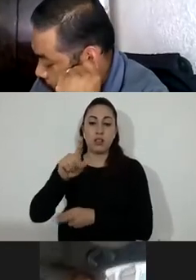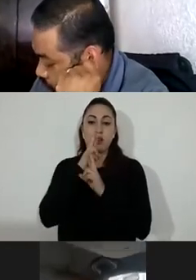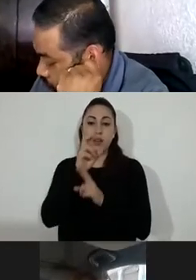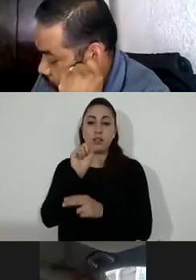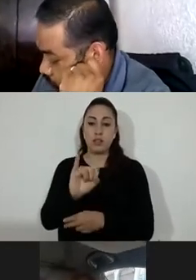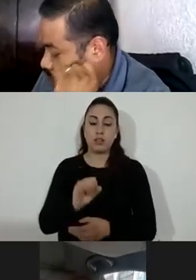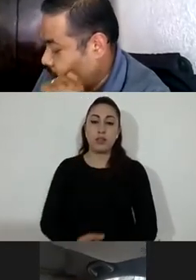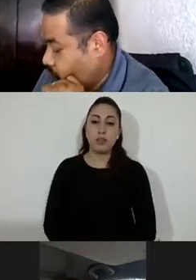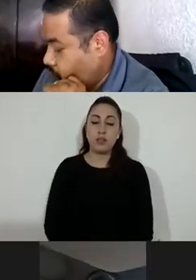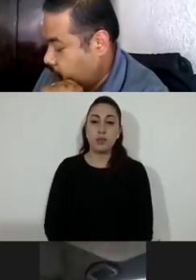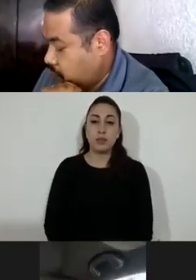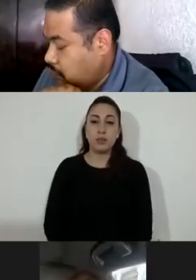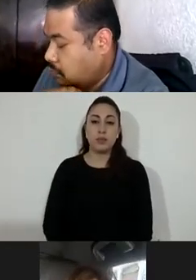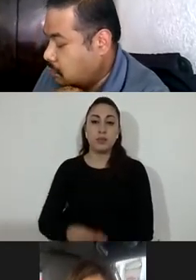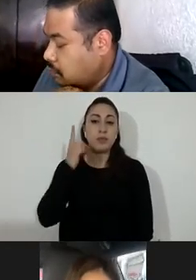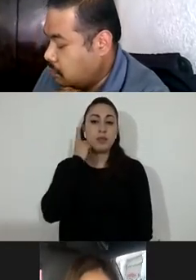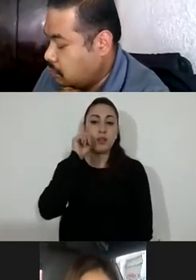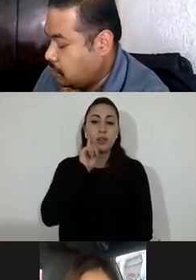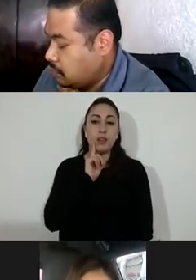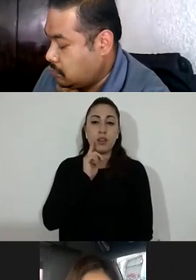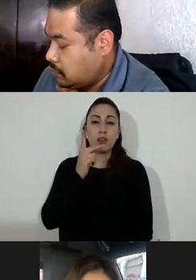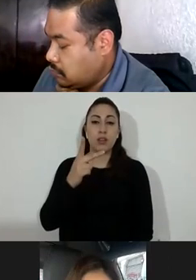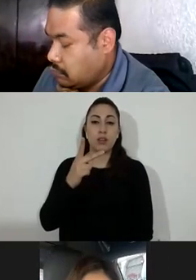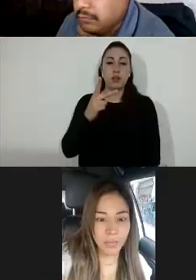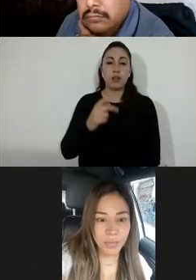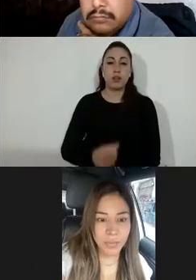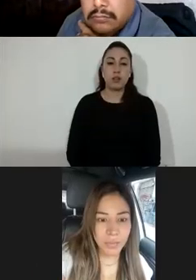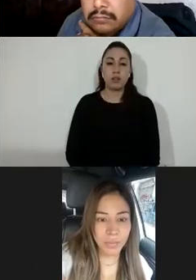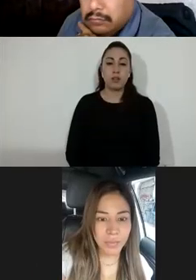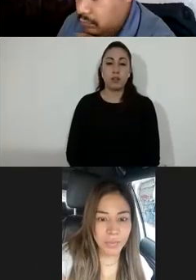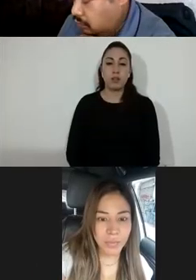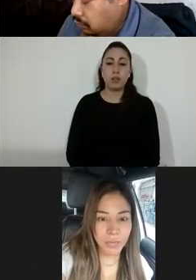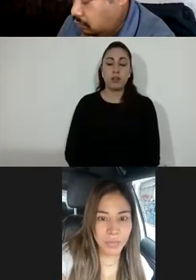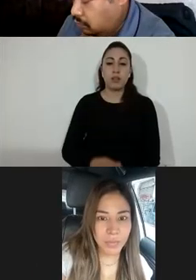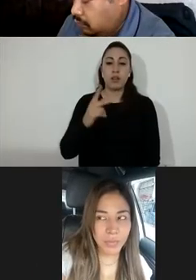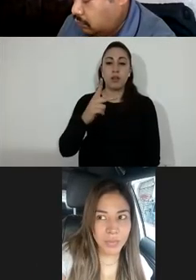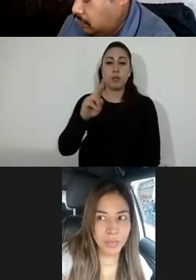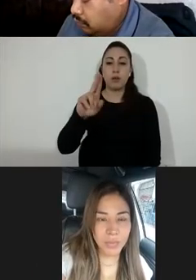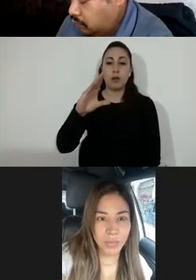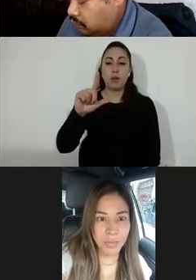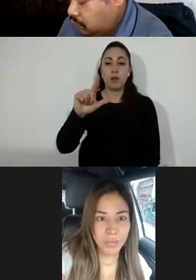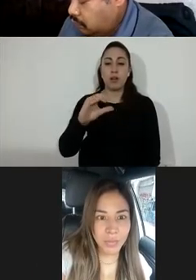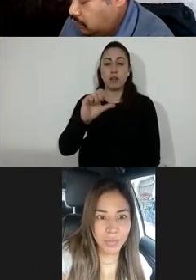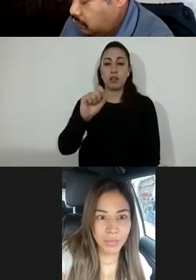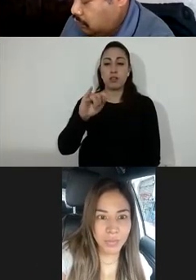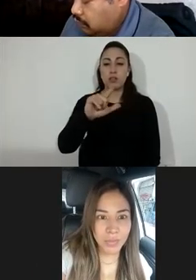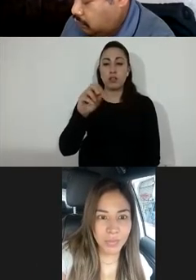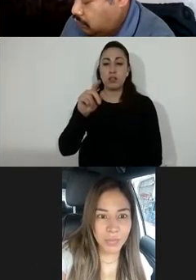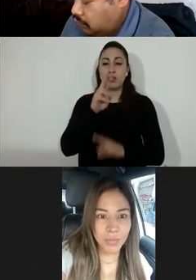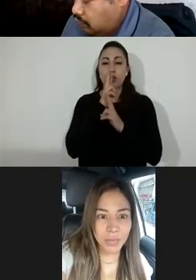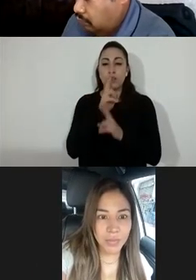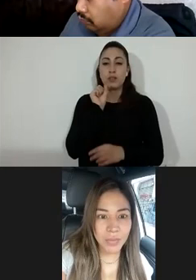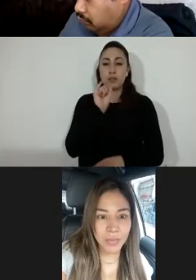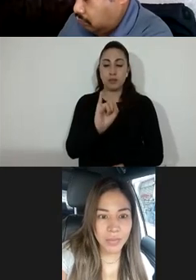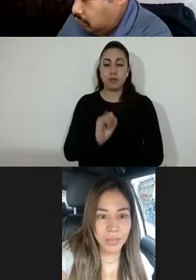en lo particular. Diputada Paula Andrea Castillo Mendieta. Paula Castillo,